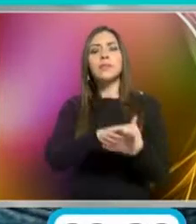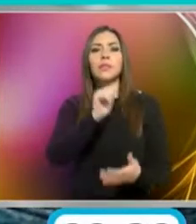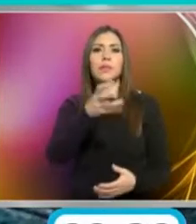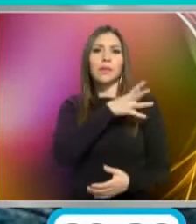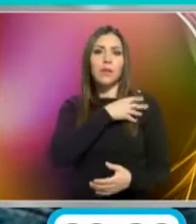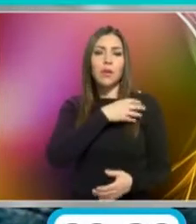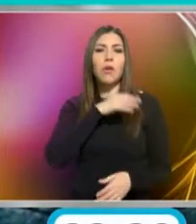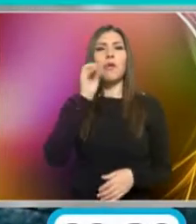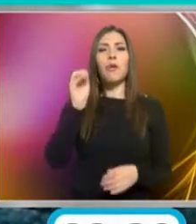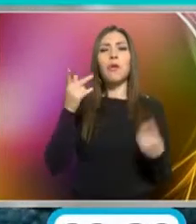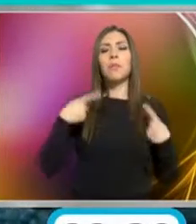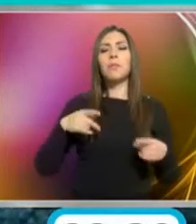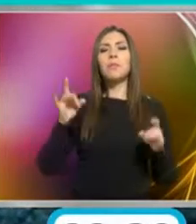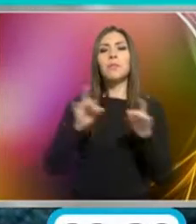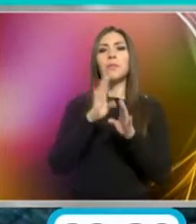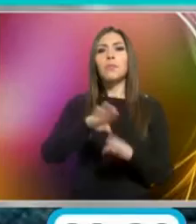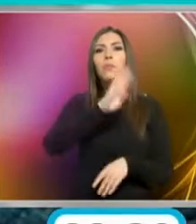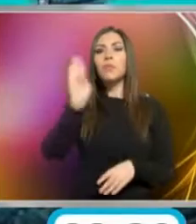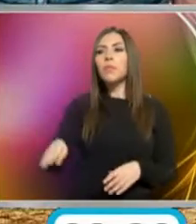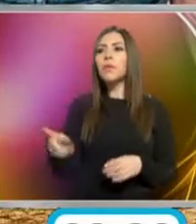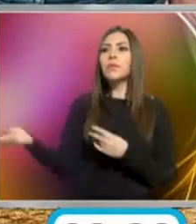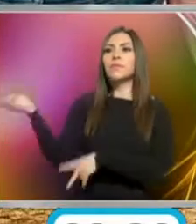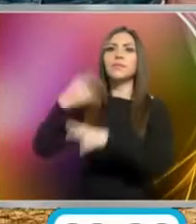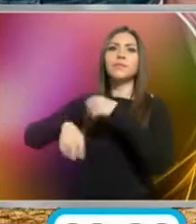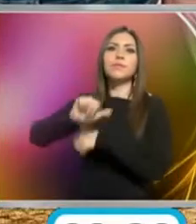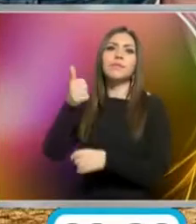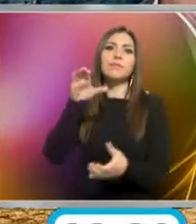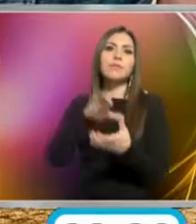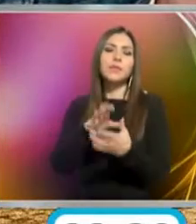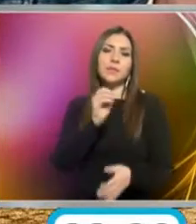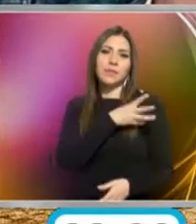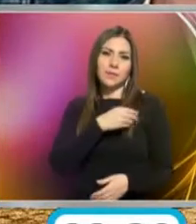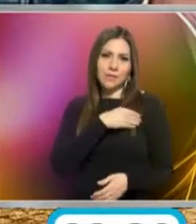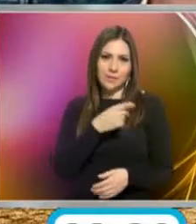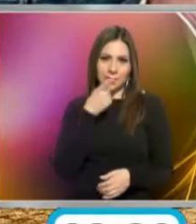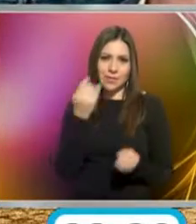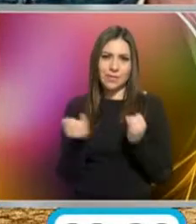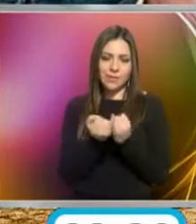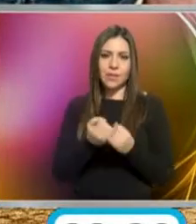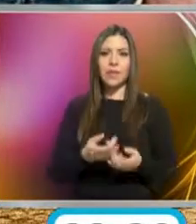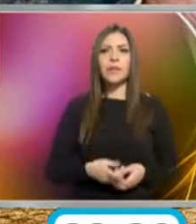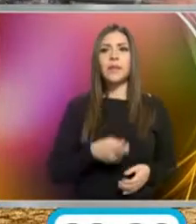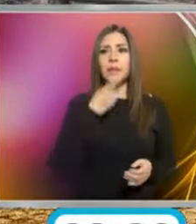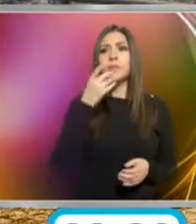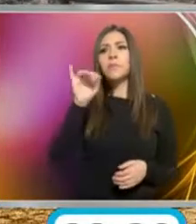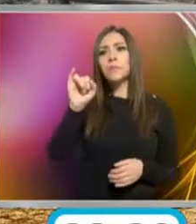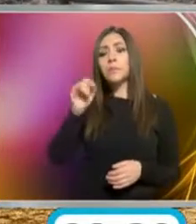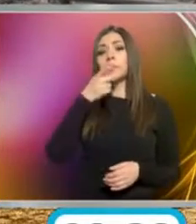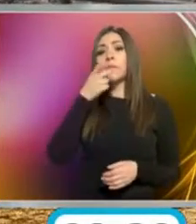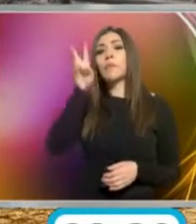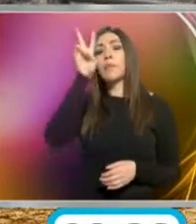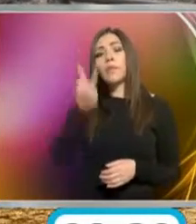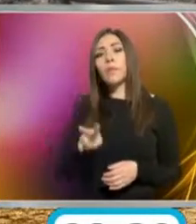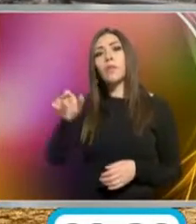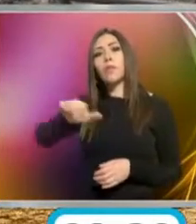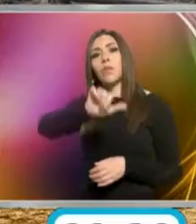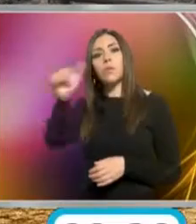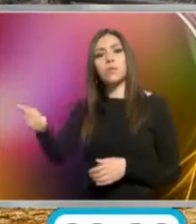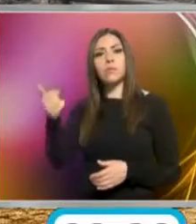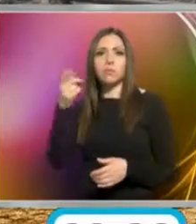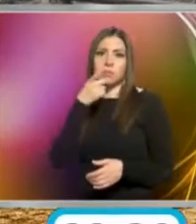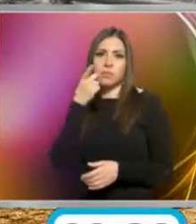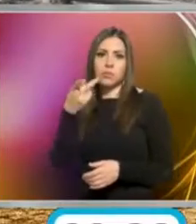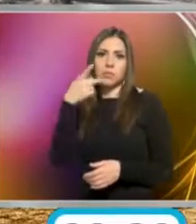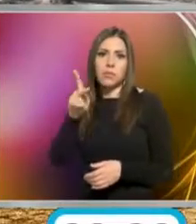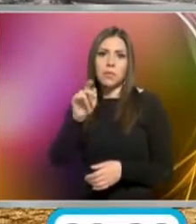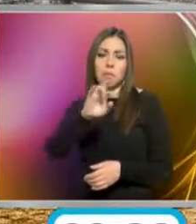imagínate. Y también me preguntan mucho, por ejemplo, los pacientes, oye, yo le fui infiel a mi pareja, ya terminé con esa relación, ¿crees que debo de decírselo? Y yo